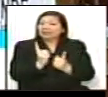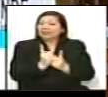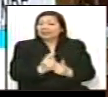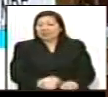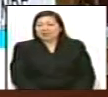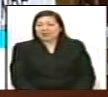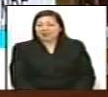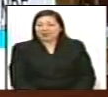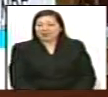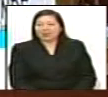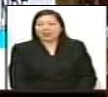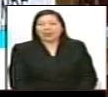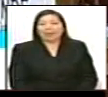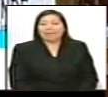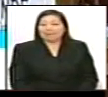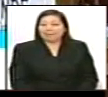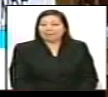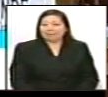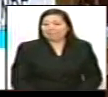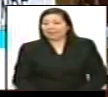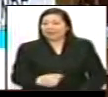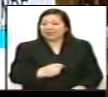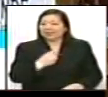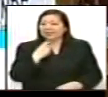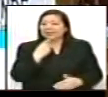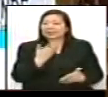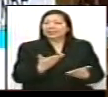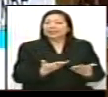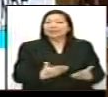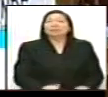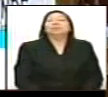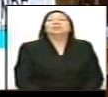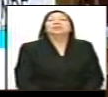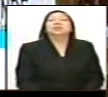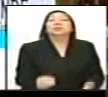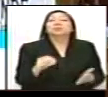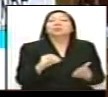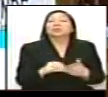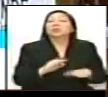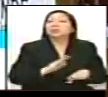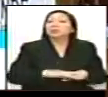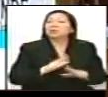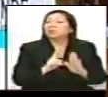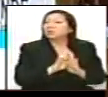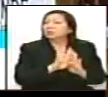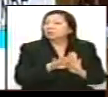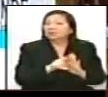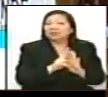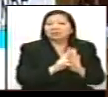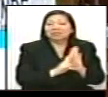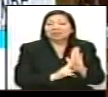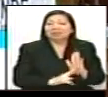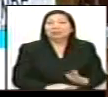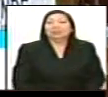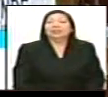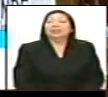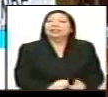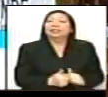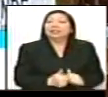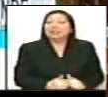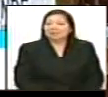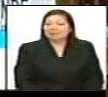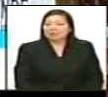manera de saltar esas propuestas, sobre todo si es un reglamento que es fácilmente